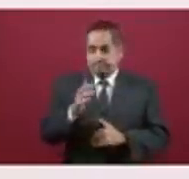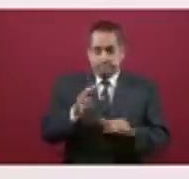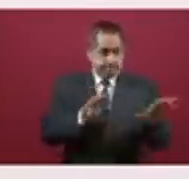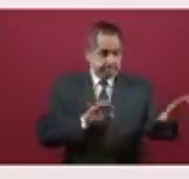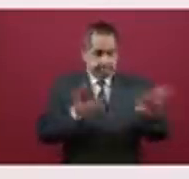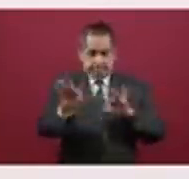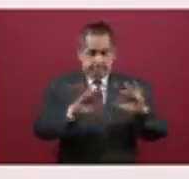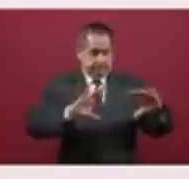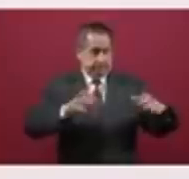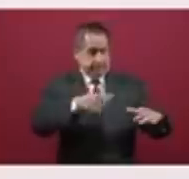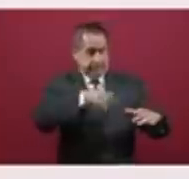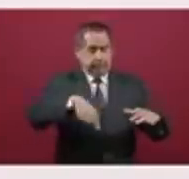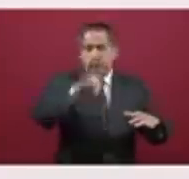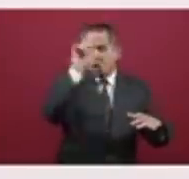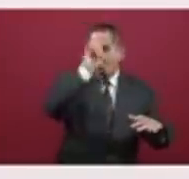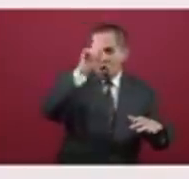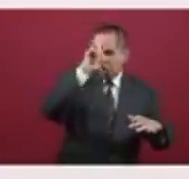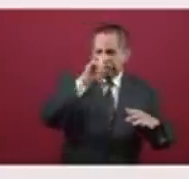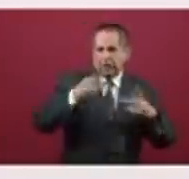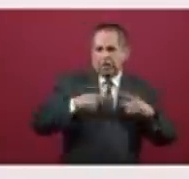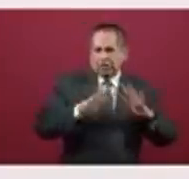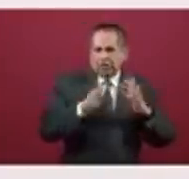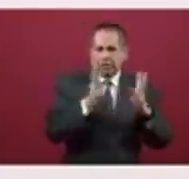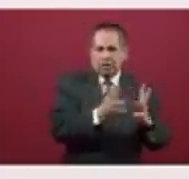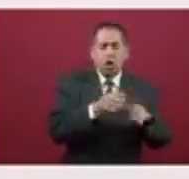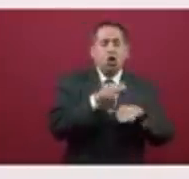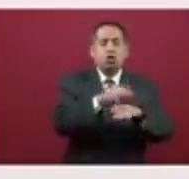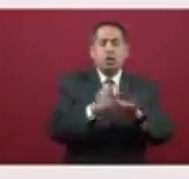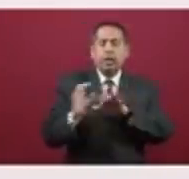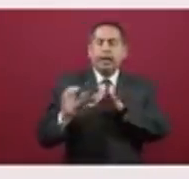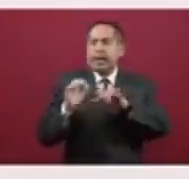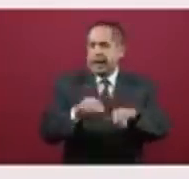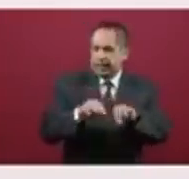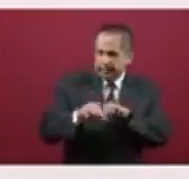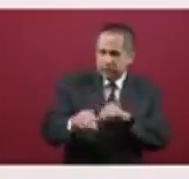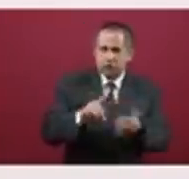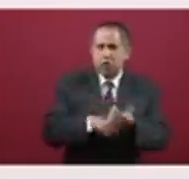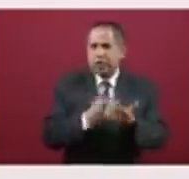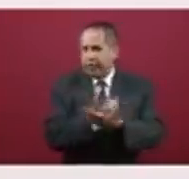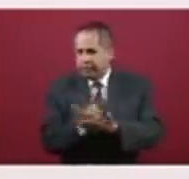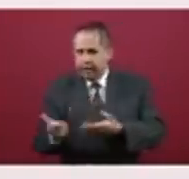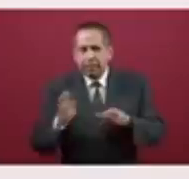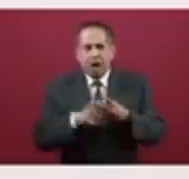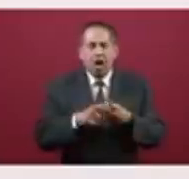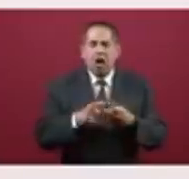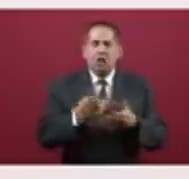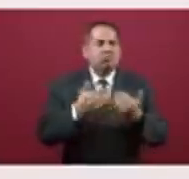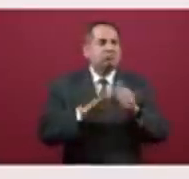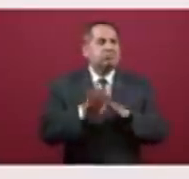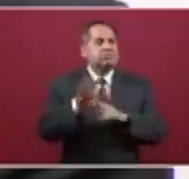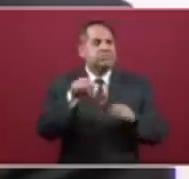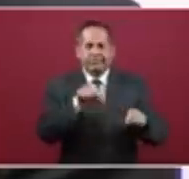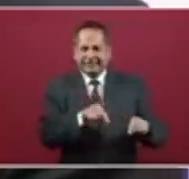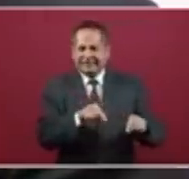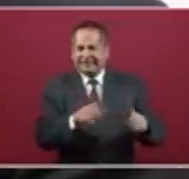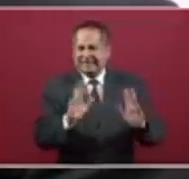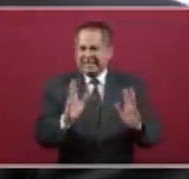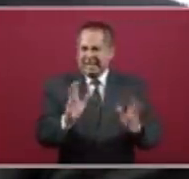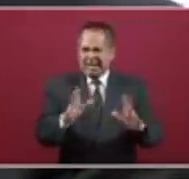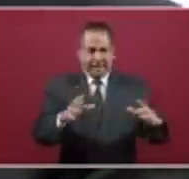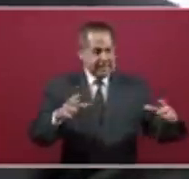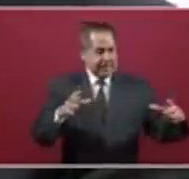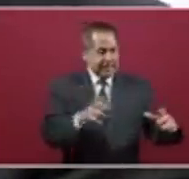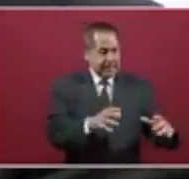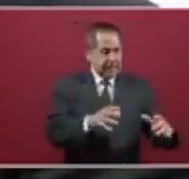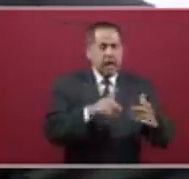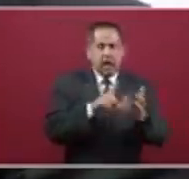el fomento a la inversión el empleo y el crecimiento económico este instrumento